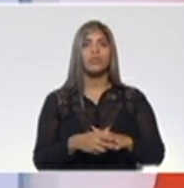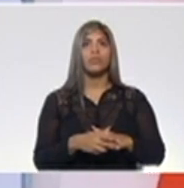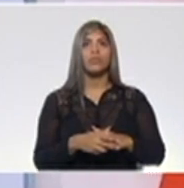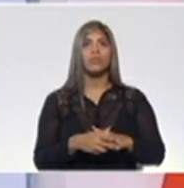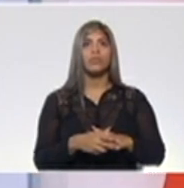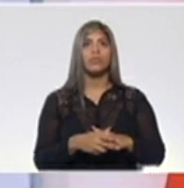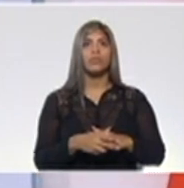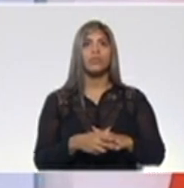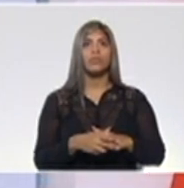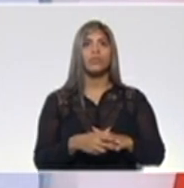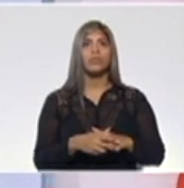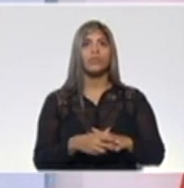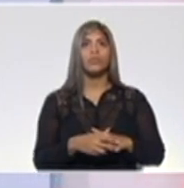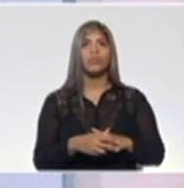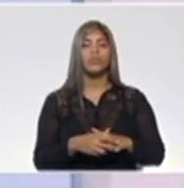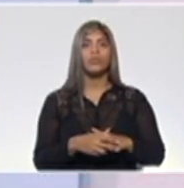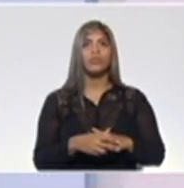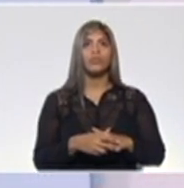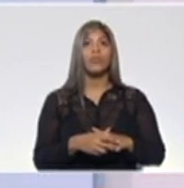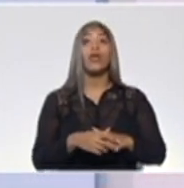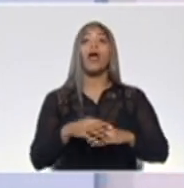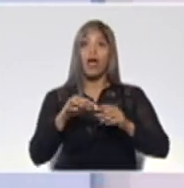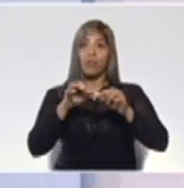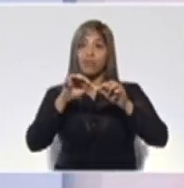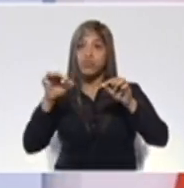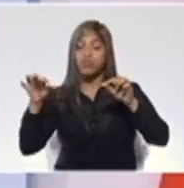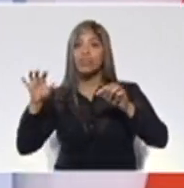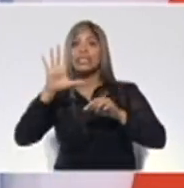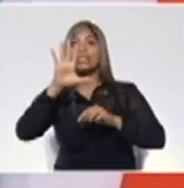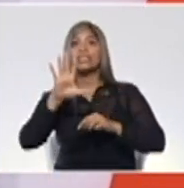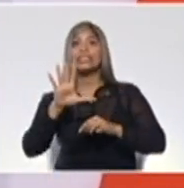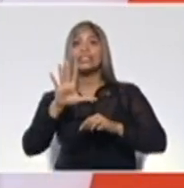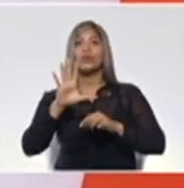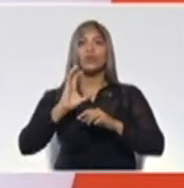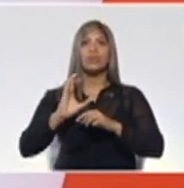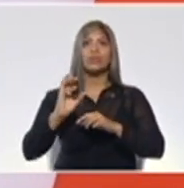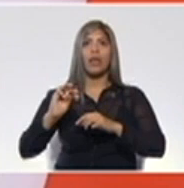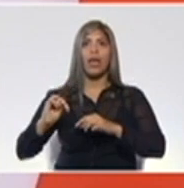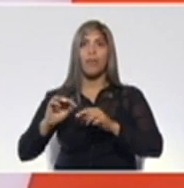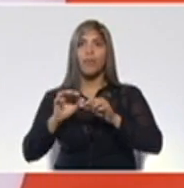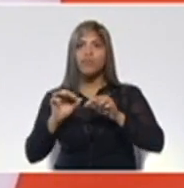Vamos a hacerla de 5 centímetros cada una.